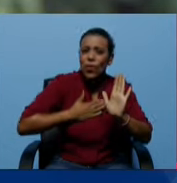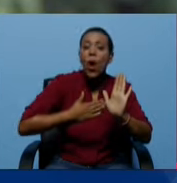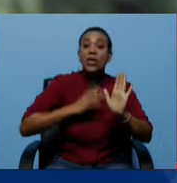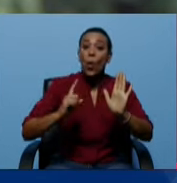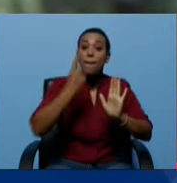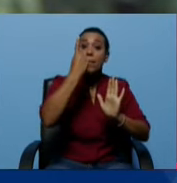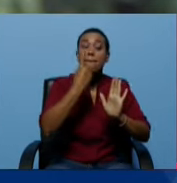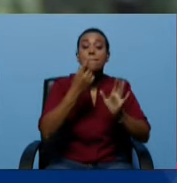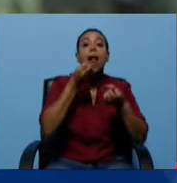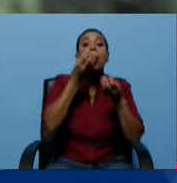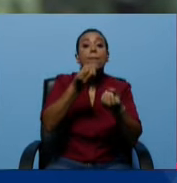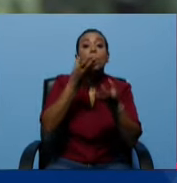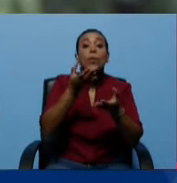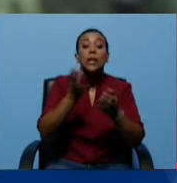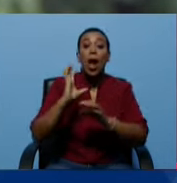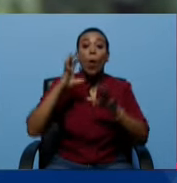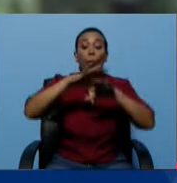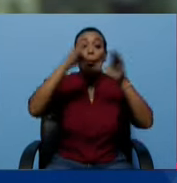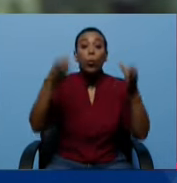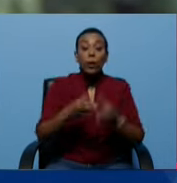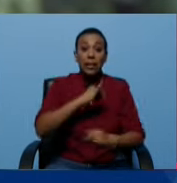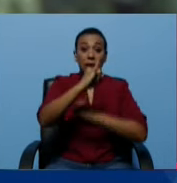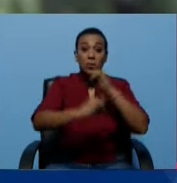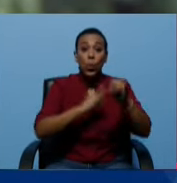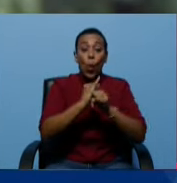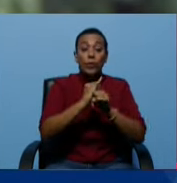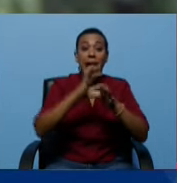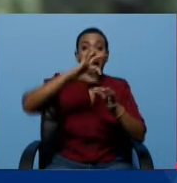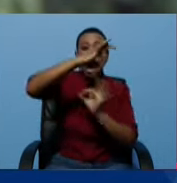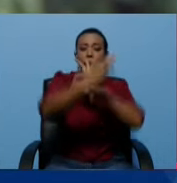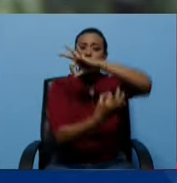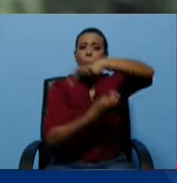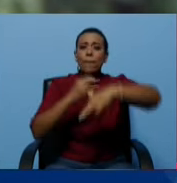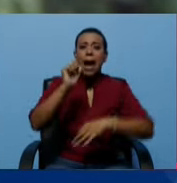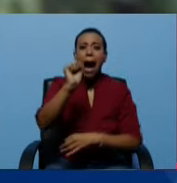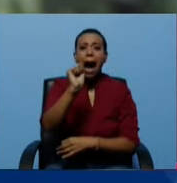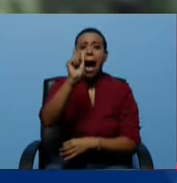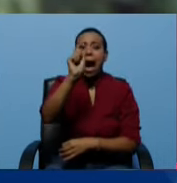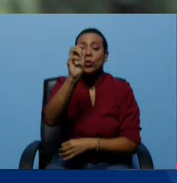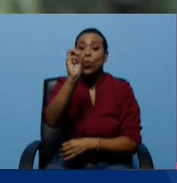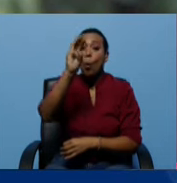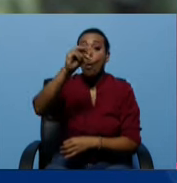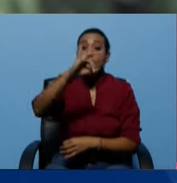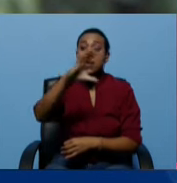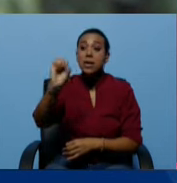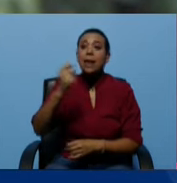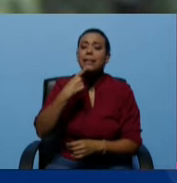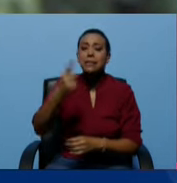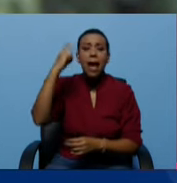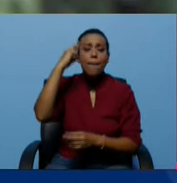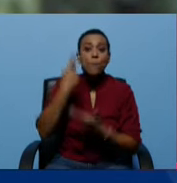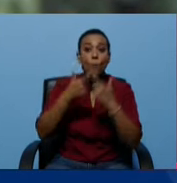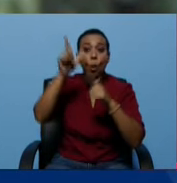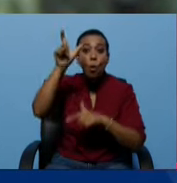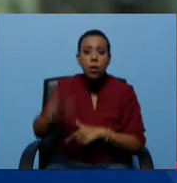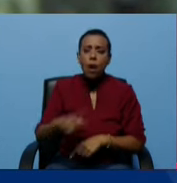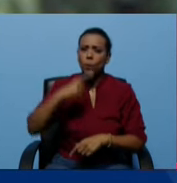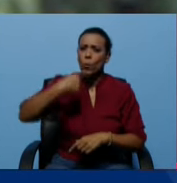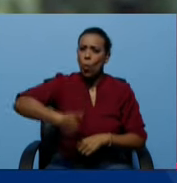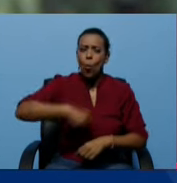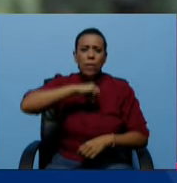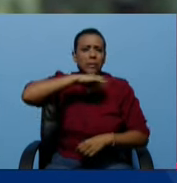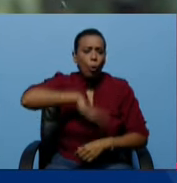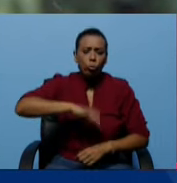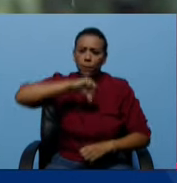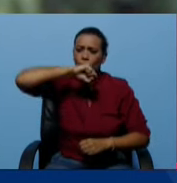primer discurso en el Organismo Internacional de Energía Atómica y mencionaba a nuestro libertador Simón Bolívar. El doctor Humberto Fernández Morán era